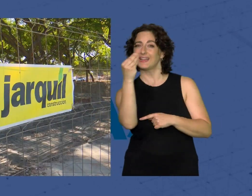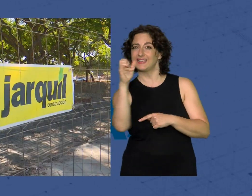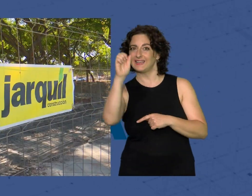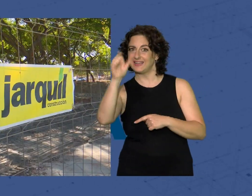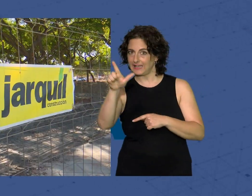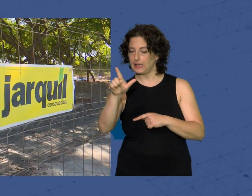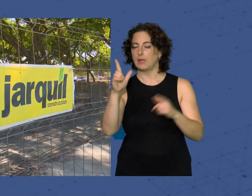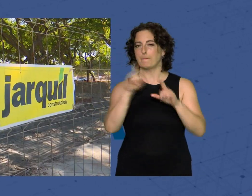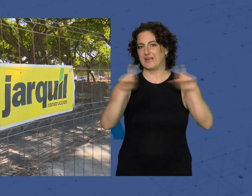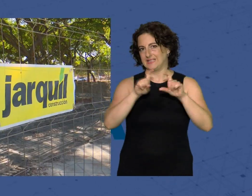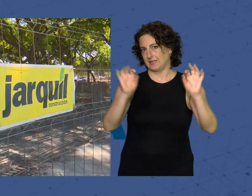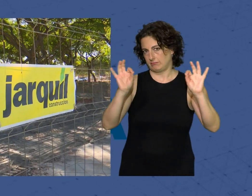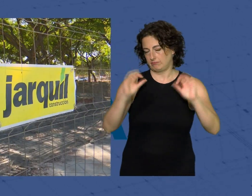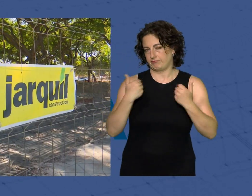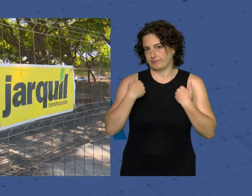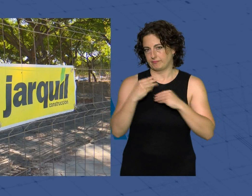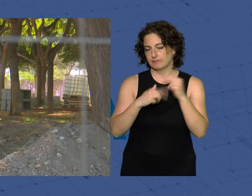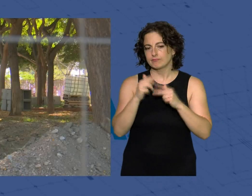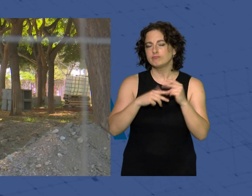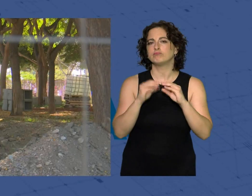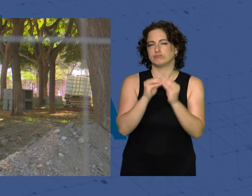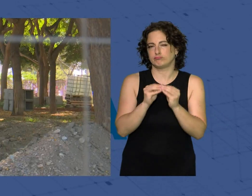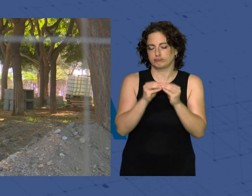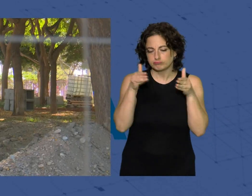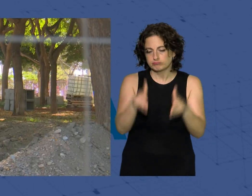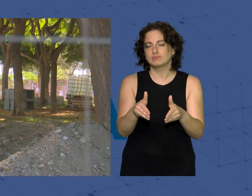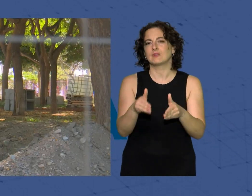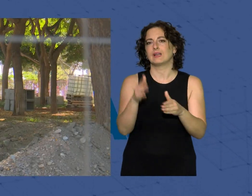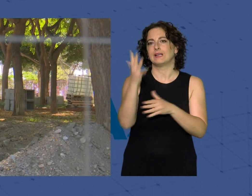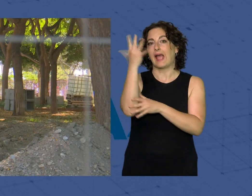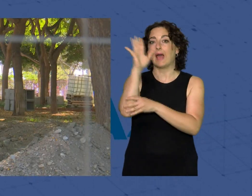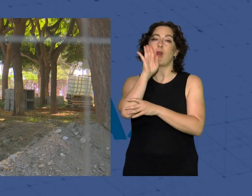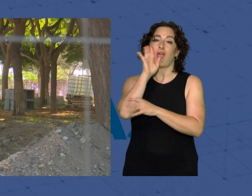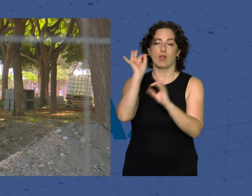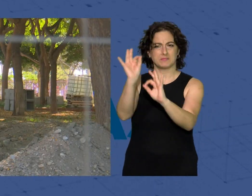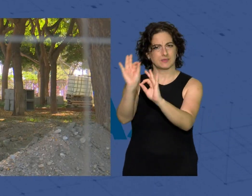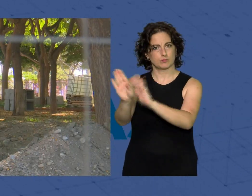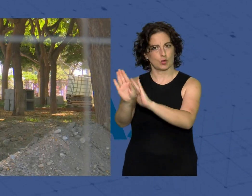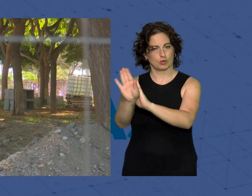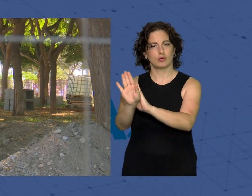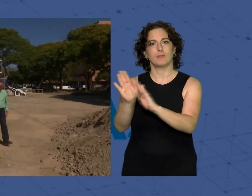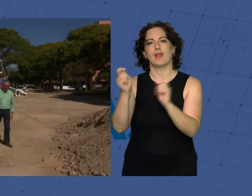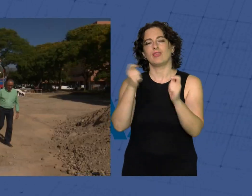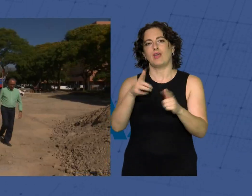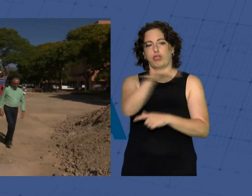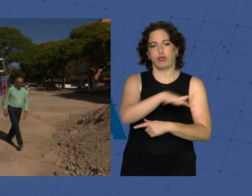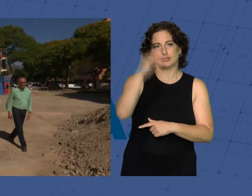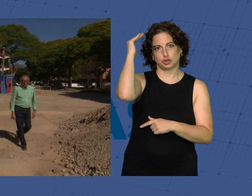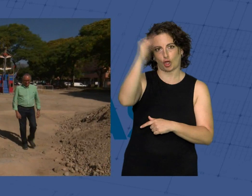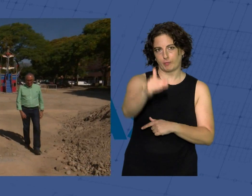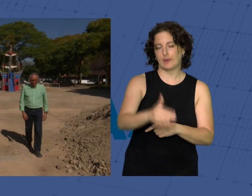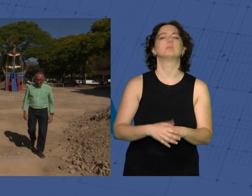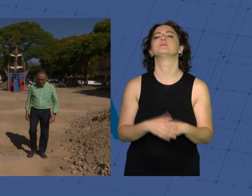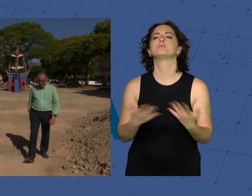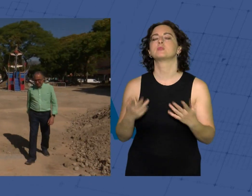actuación está inmersa en la remodelación de este espacio preservando los árboles existentes para garantizar grandes áreas de sombra una